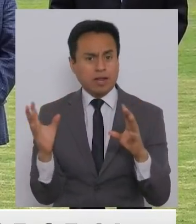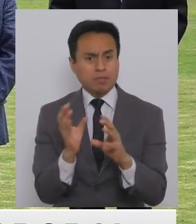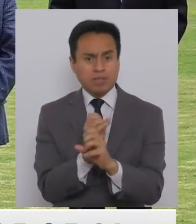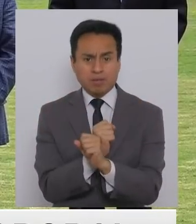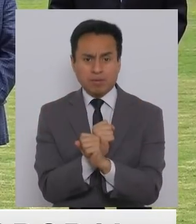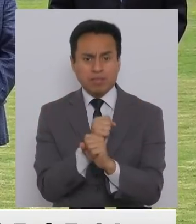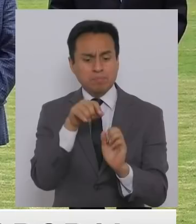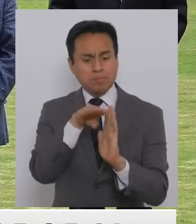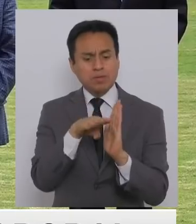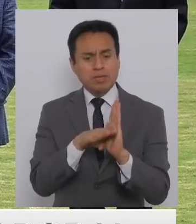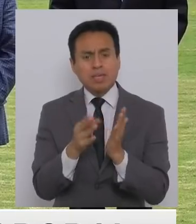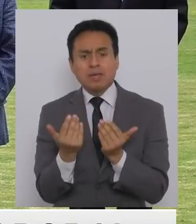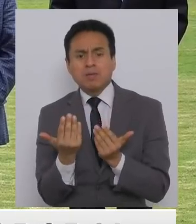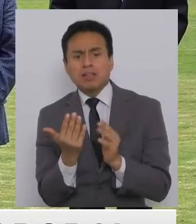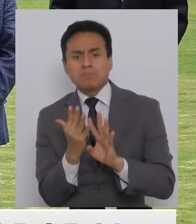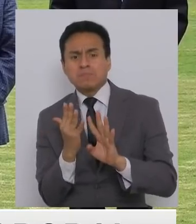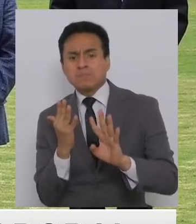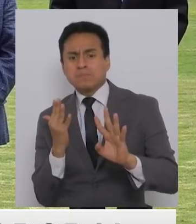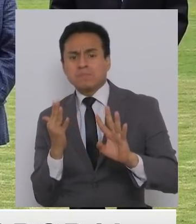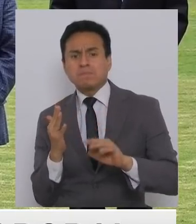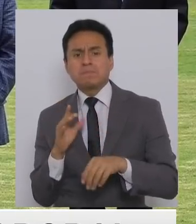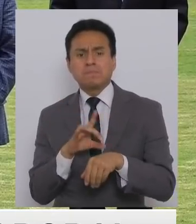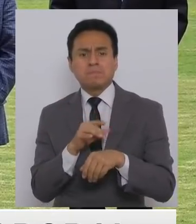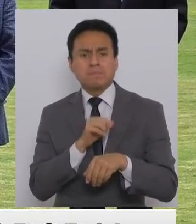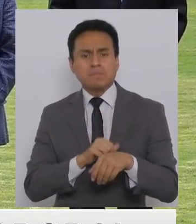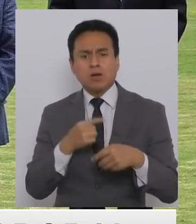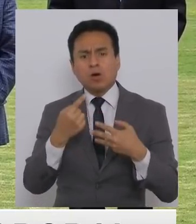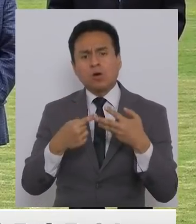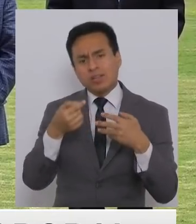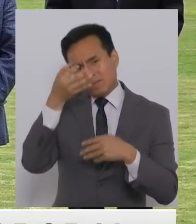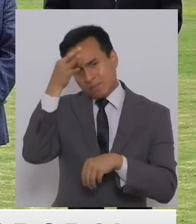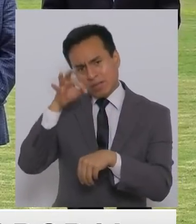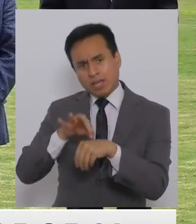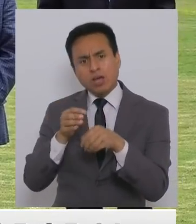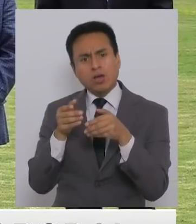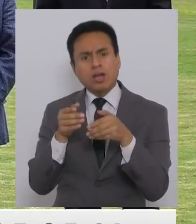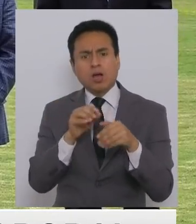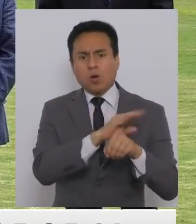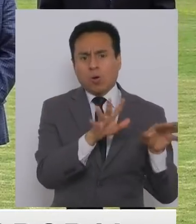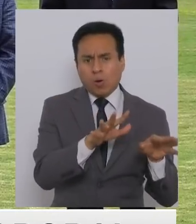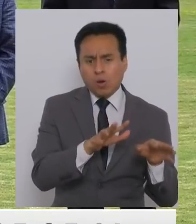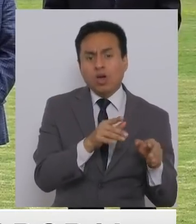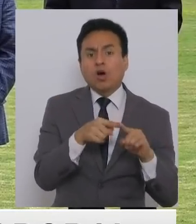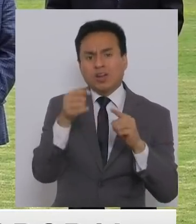las listas de espera que la pandemia generó en otras enfermedades. Pero además de eso,